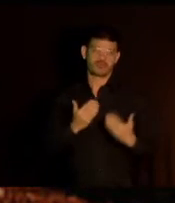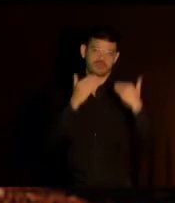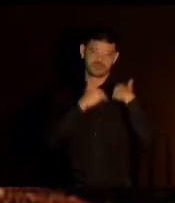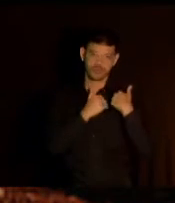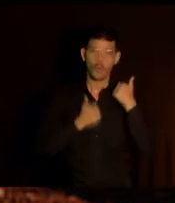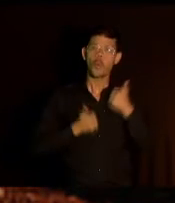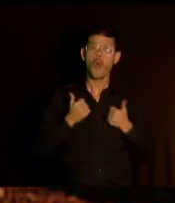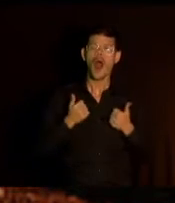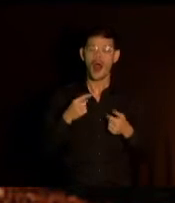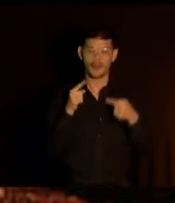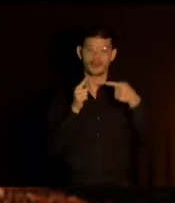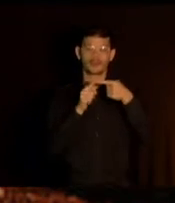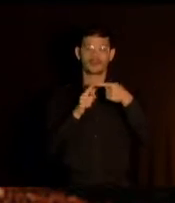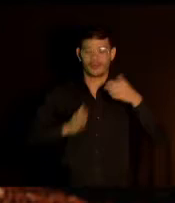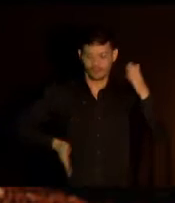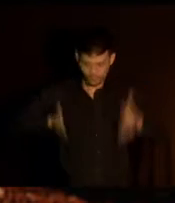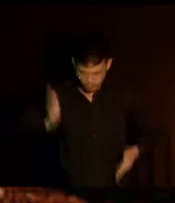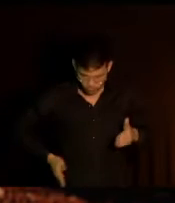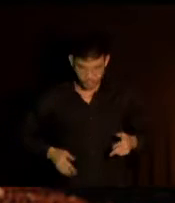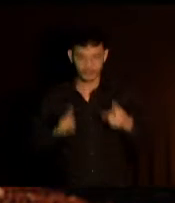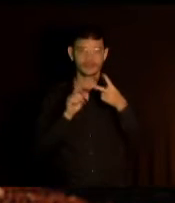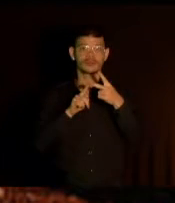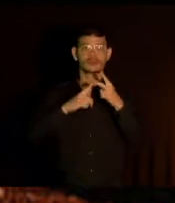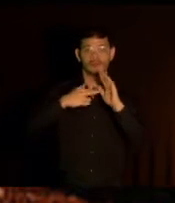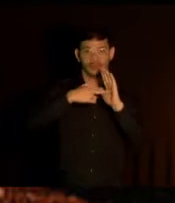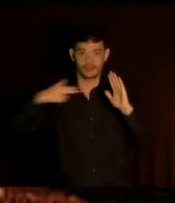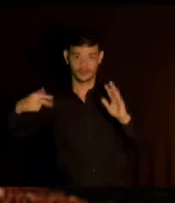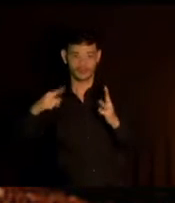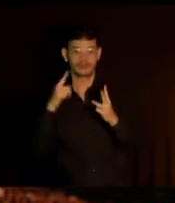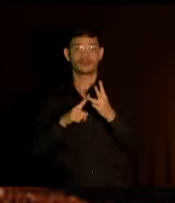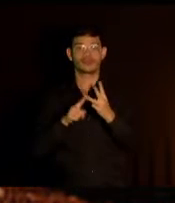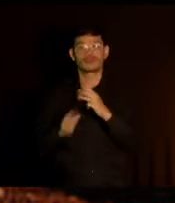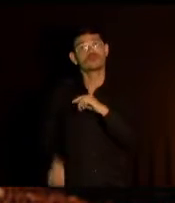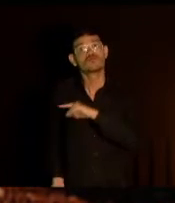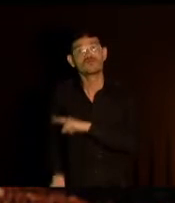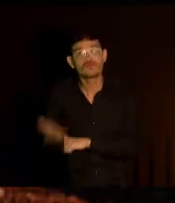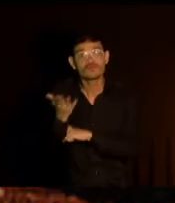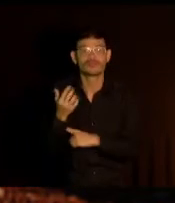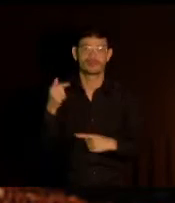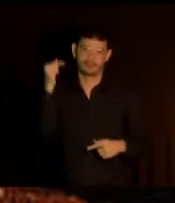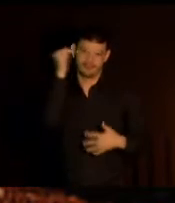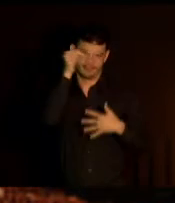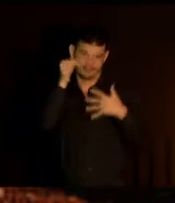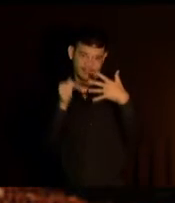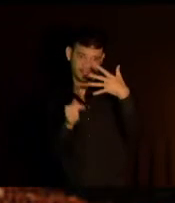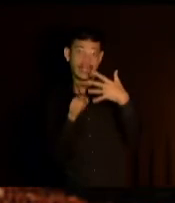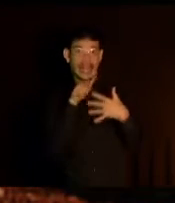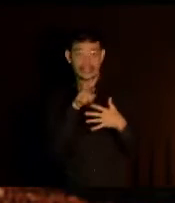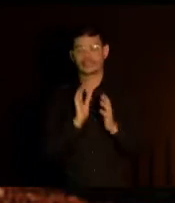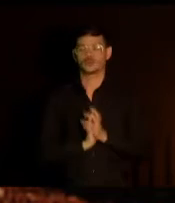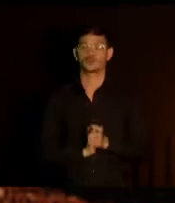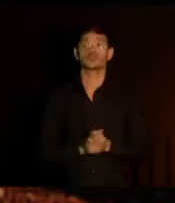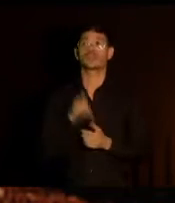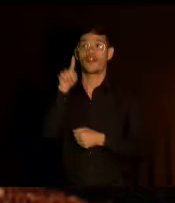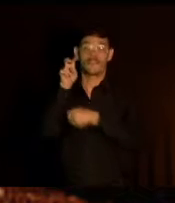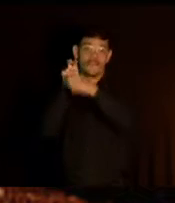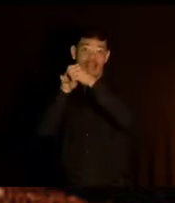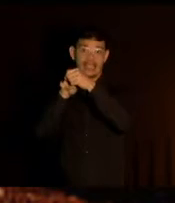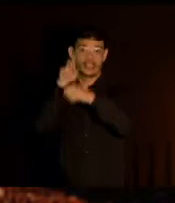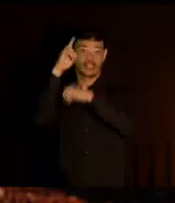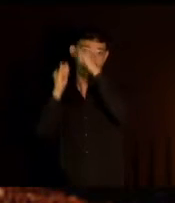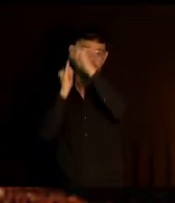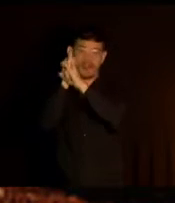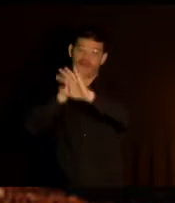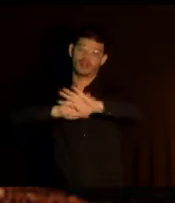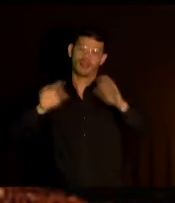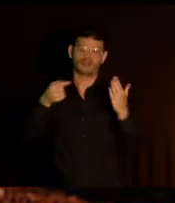lo son atletismo, natación, powerlifting y tiro deportivo. O sea, las federaciones internacionales ya no tienen esta